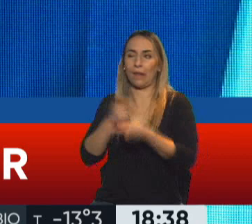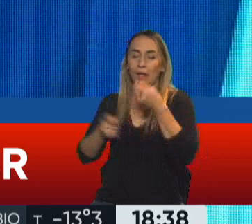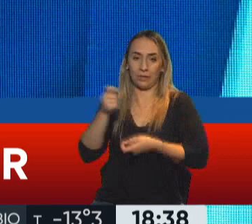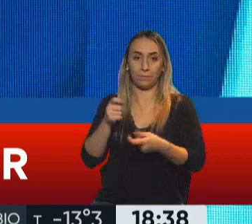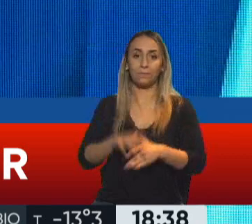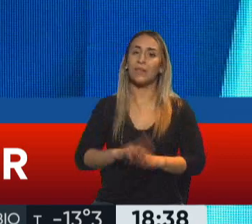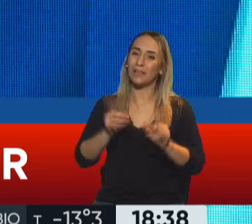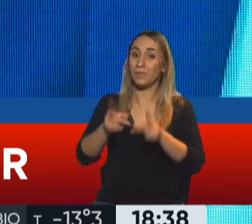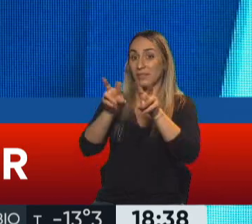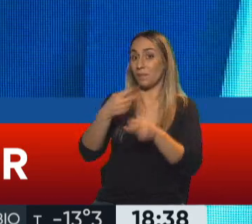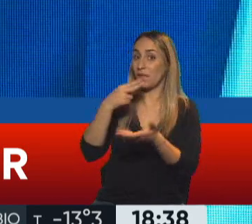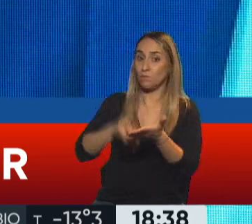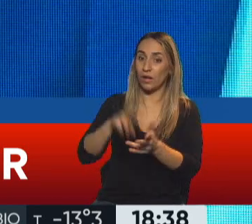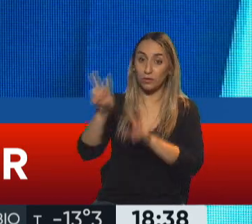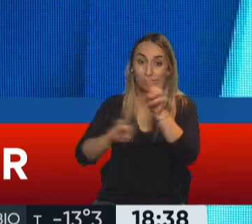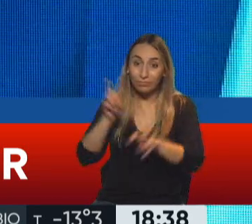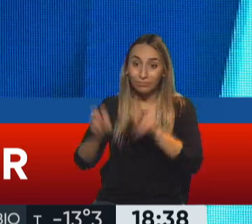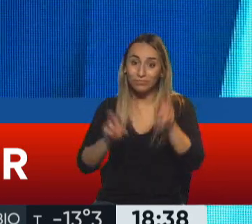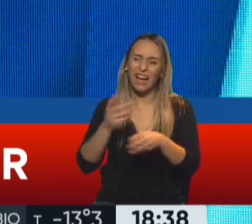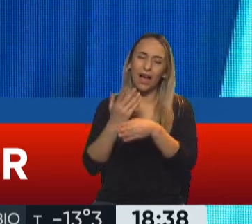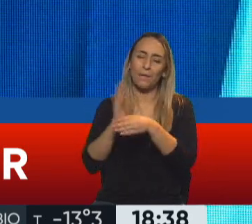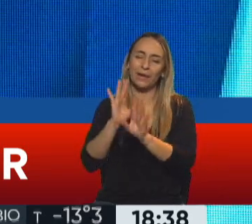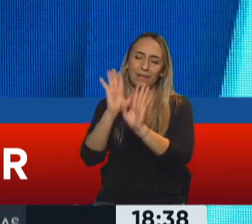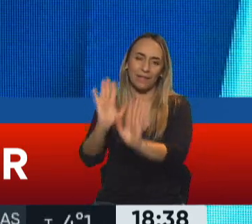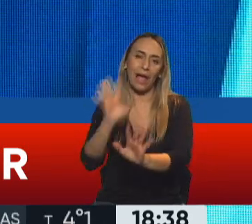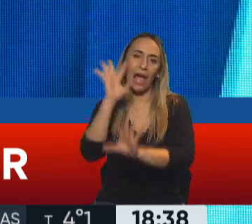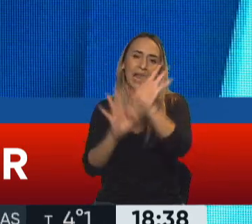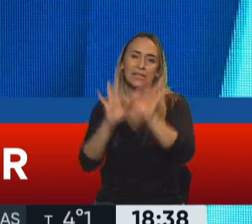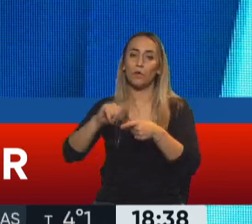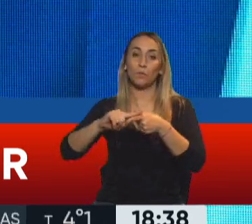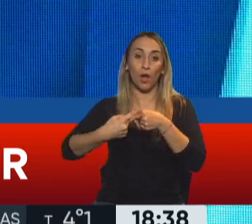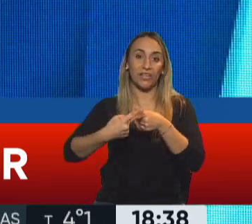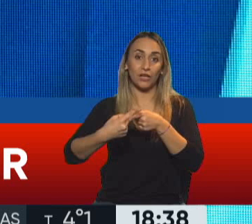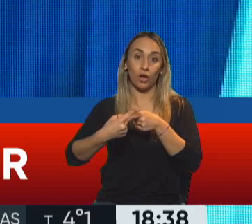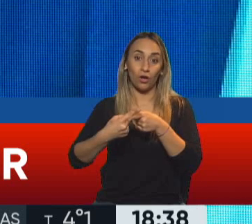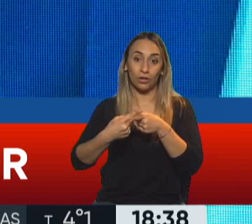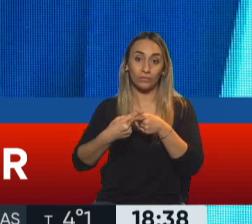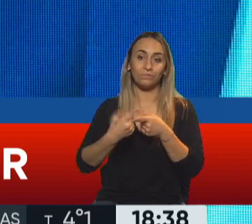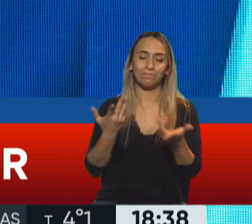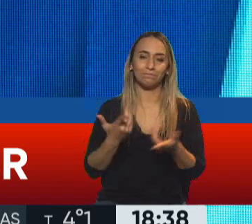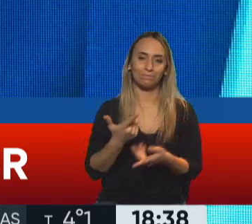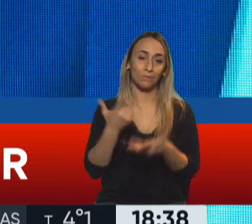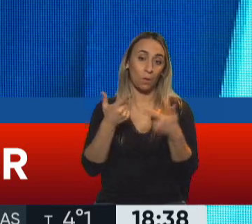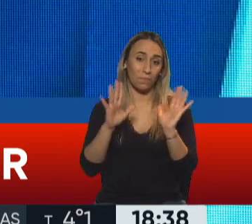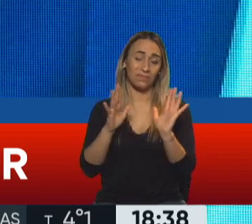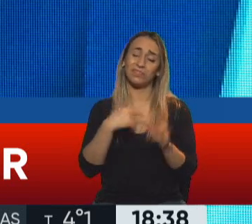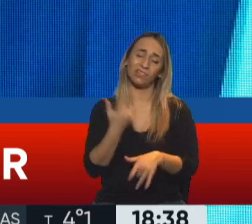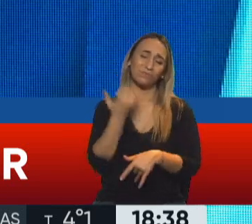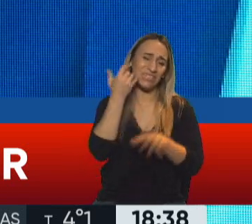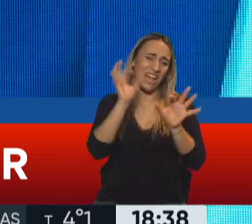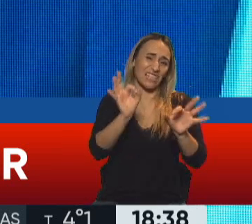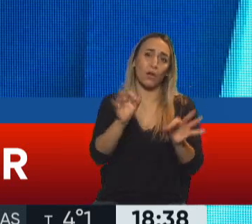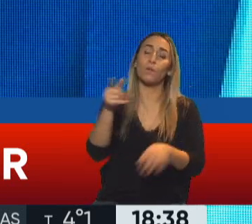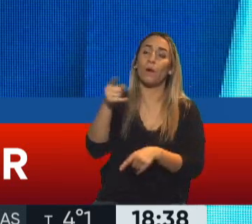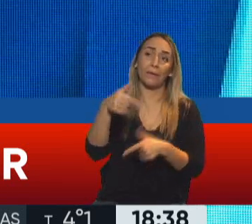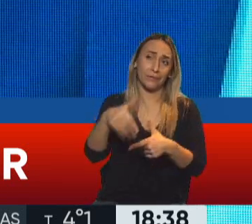tema de aranceles, te iba a decir, sacando lo que puede llegar a ser más tal vez un análisis político de mi pregunta, si se quiere, era esperable que Jair Bolsonaro